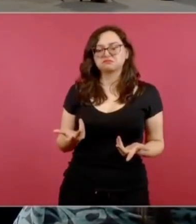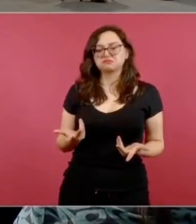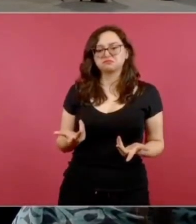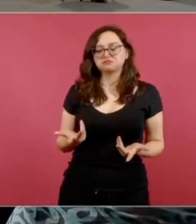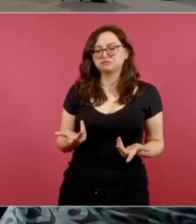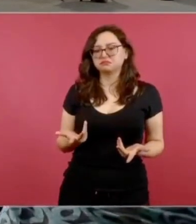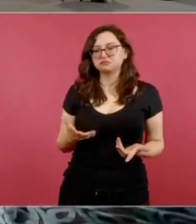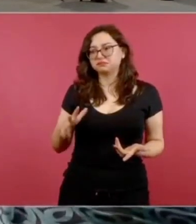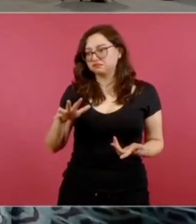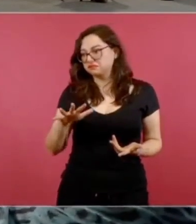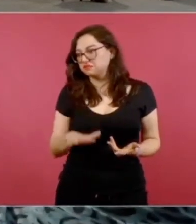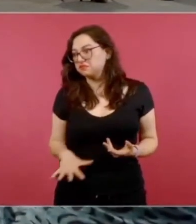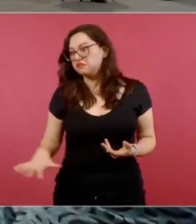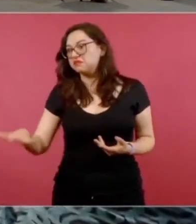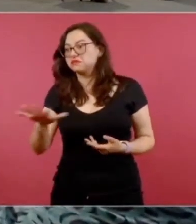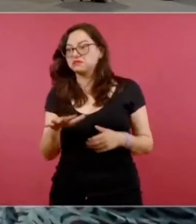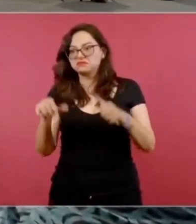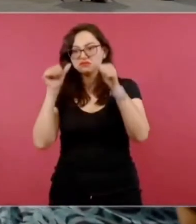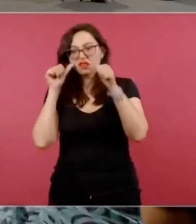social,